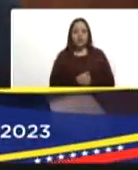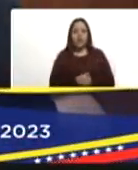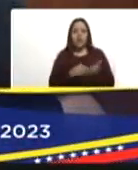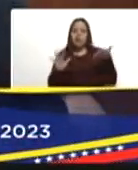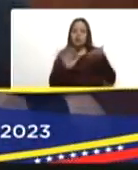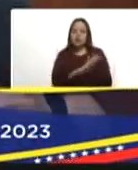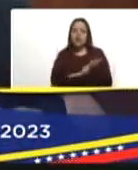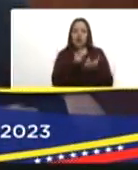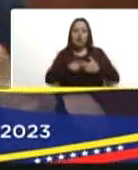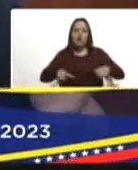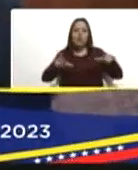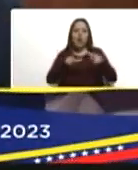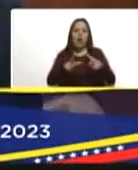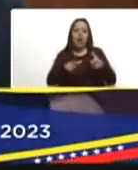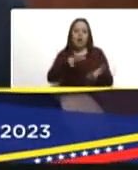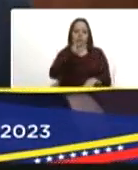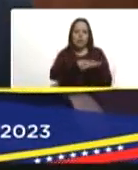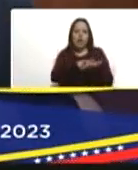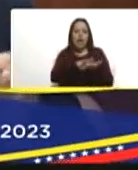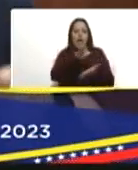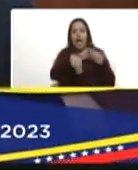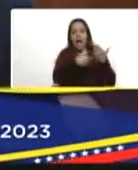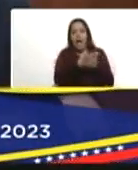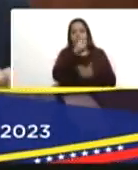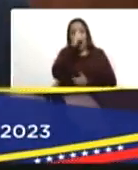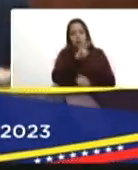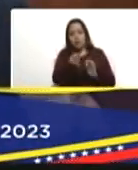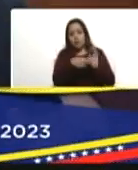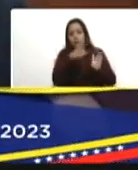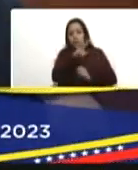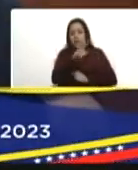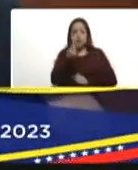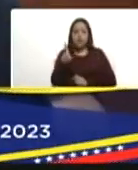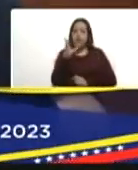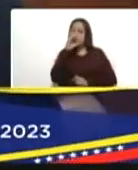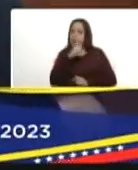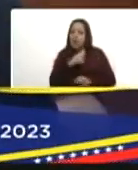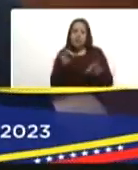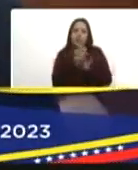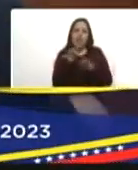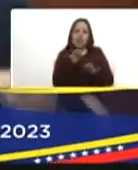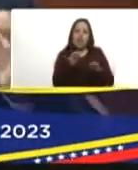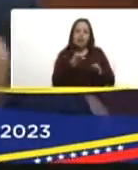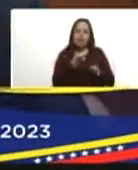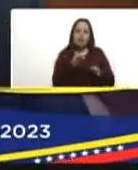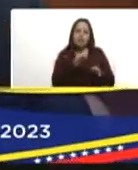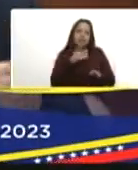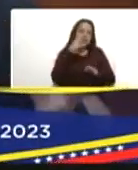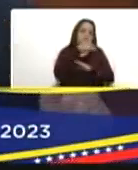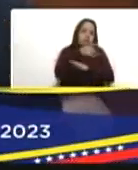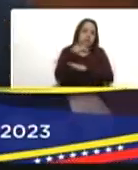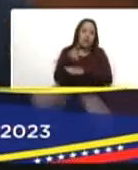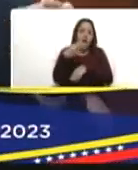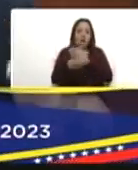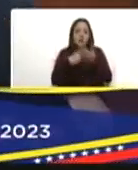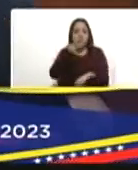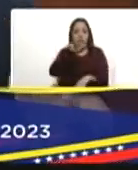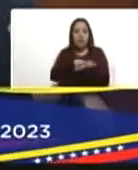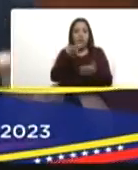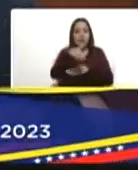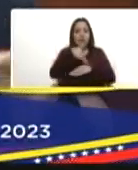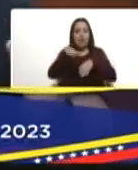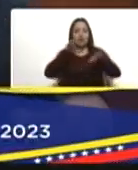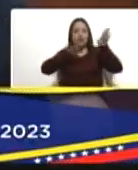rutas hasta el año 2021 no existían rutas certificadas y validadas por el Ministerio de turismo que hoy junto a